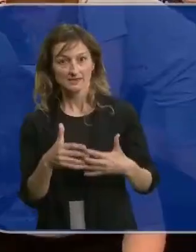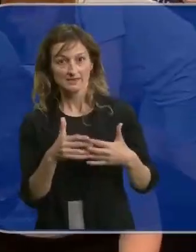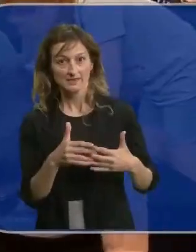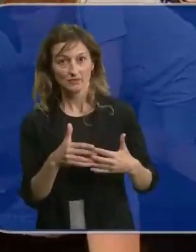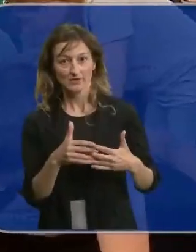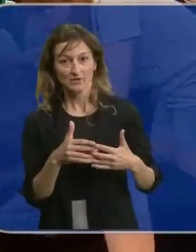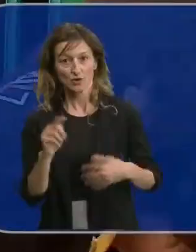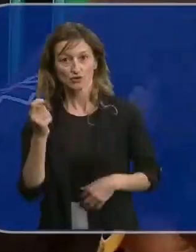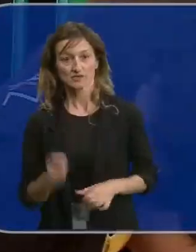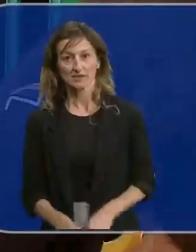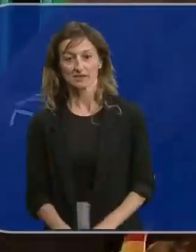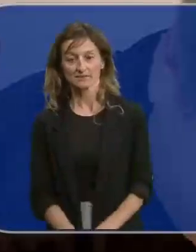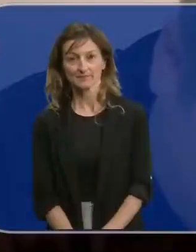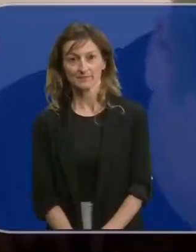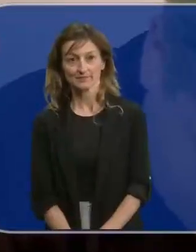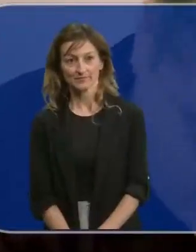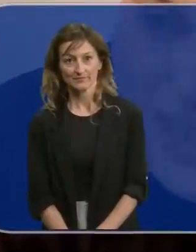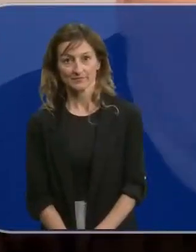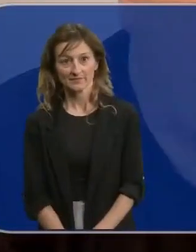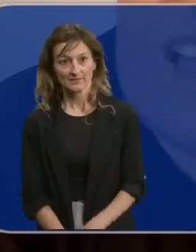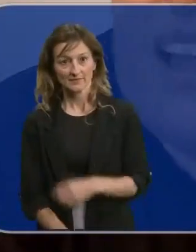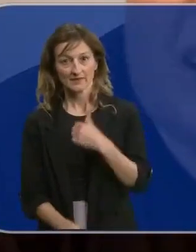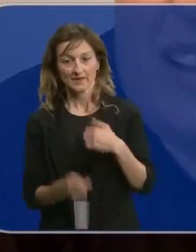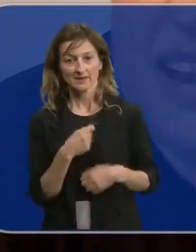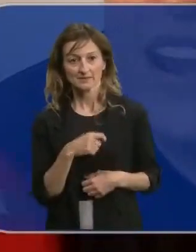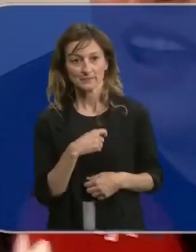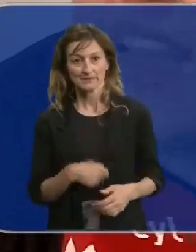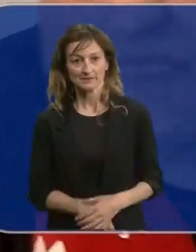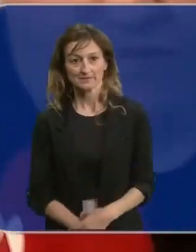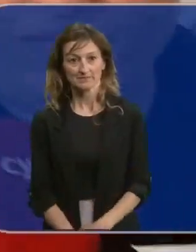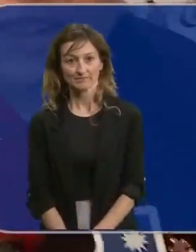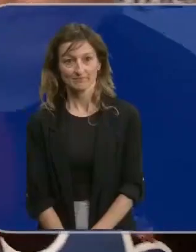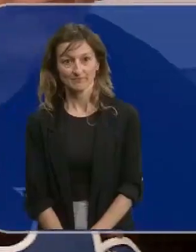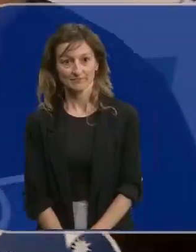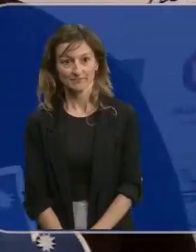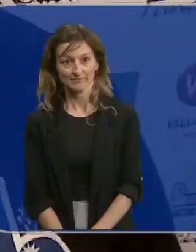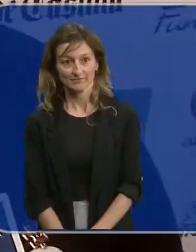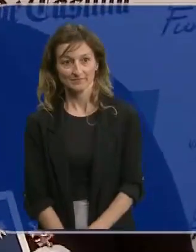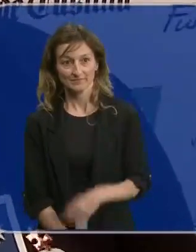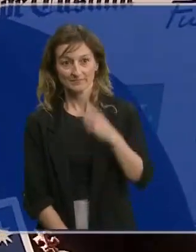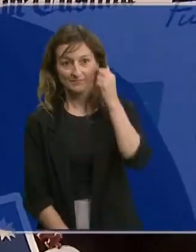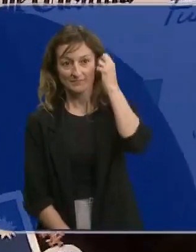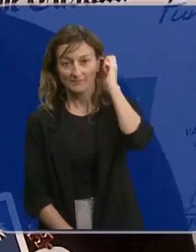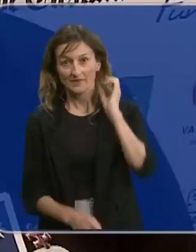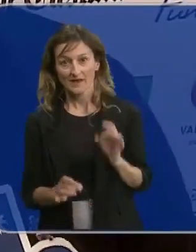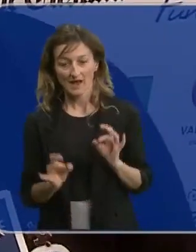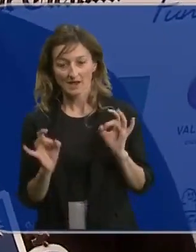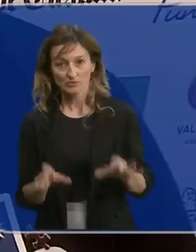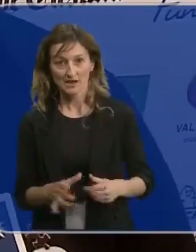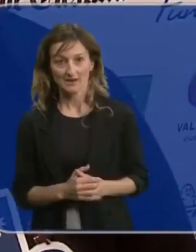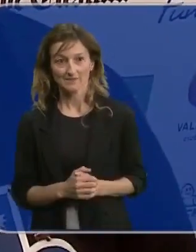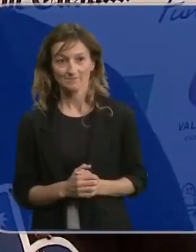a conseguir rector los americanos usa and Spain Australia Come